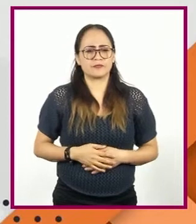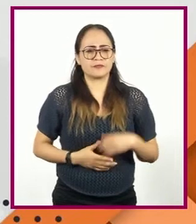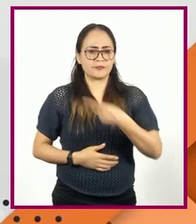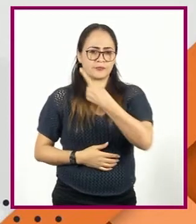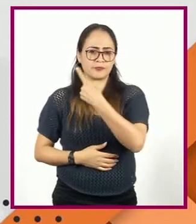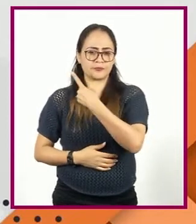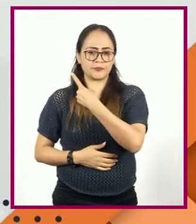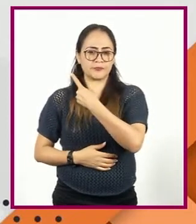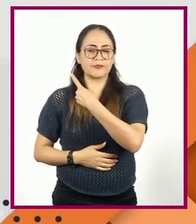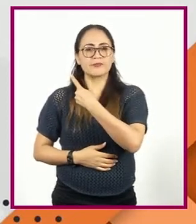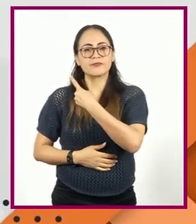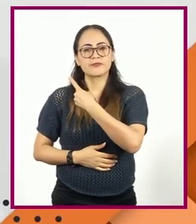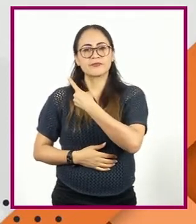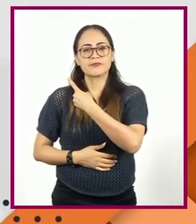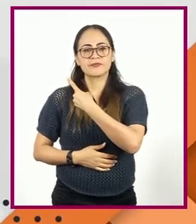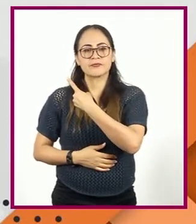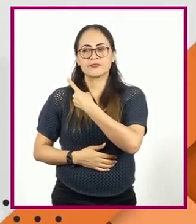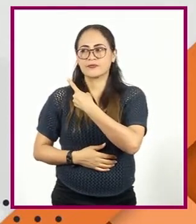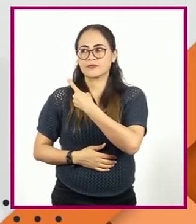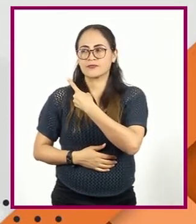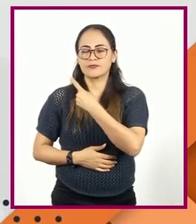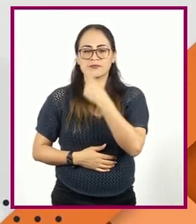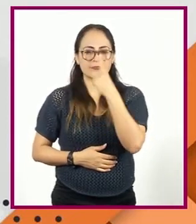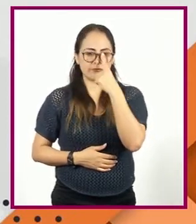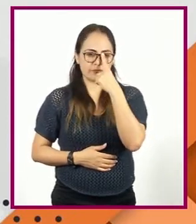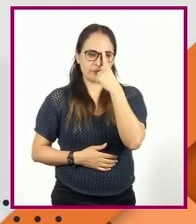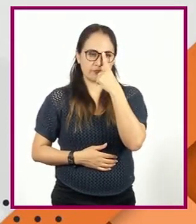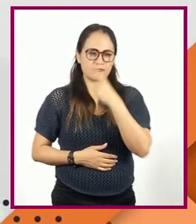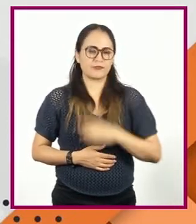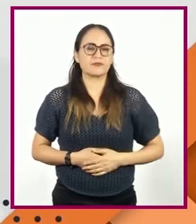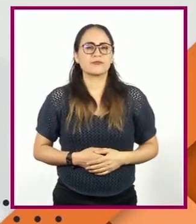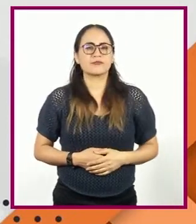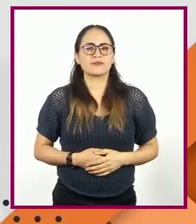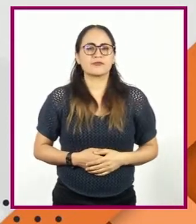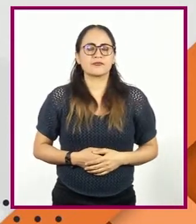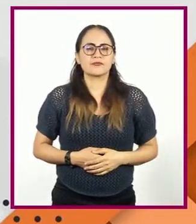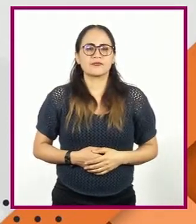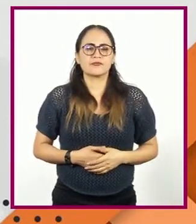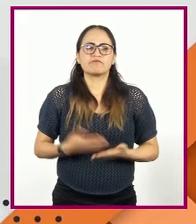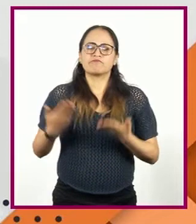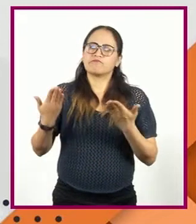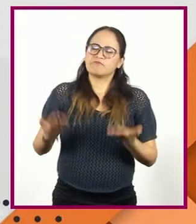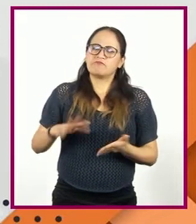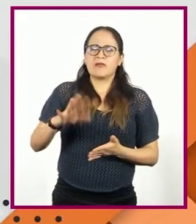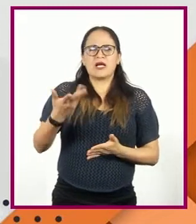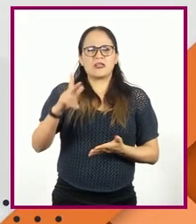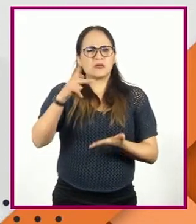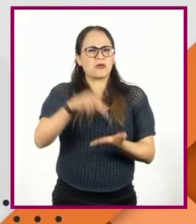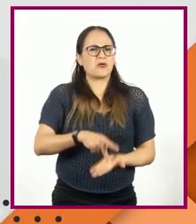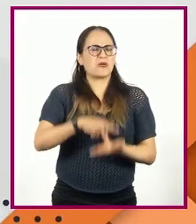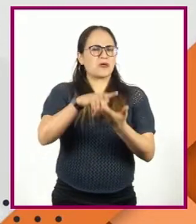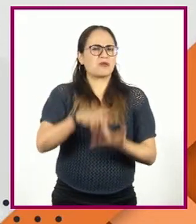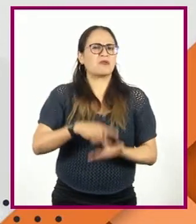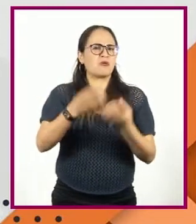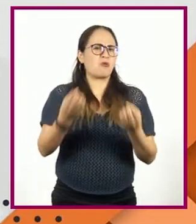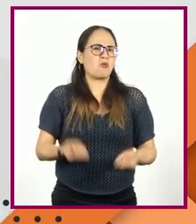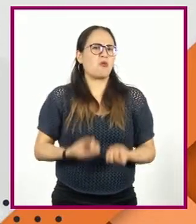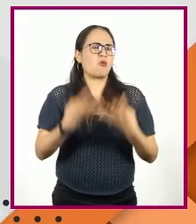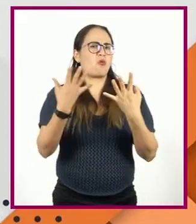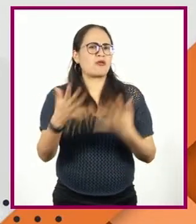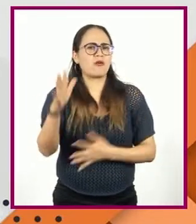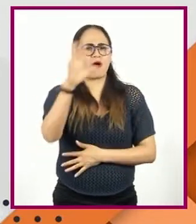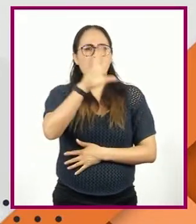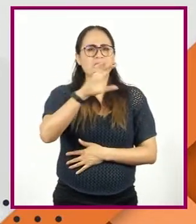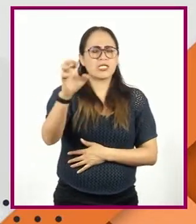gliptodonte mexicano, un armadillo gigante que podía llegar a pesar alrededor de 1,5